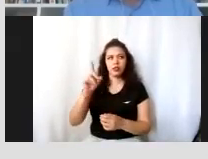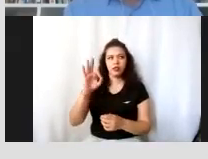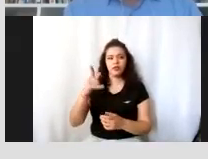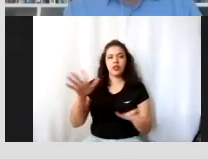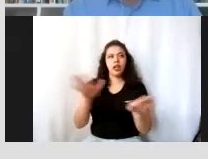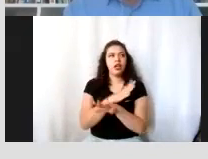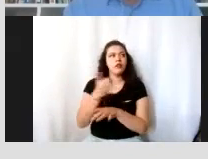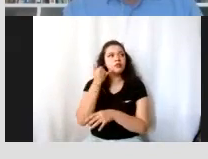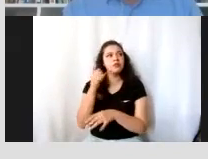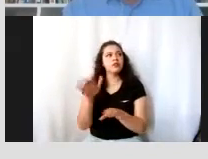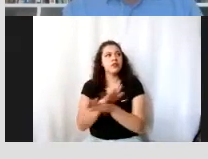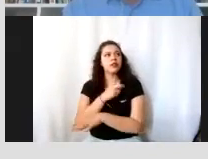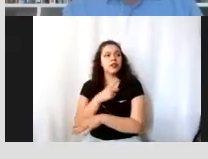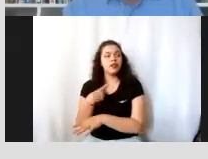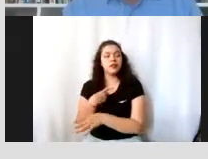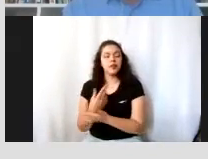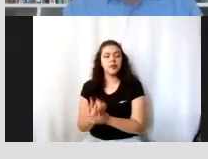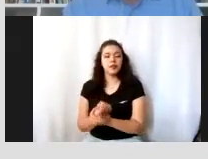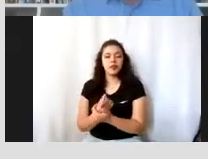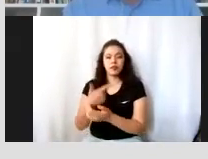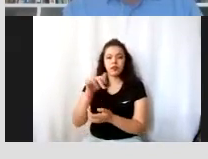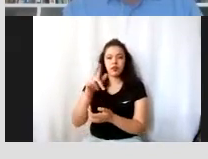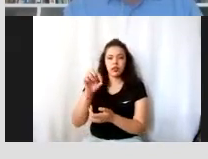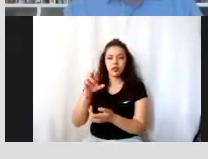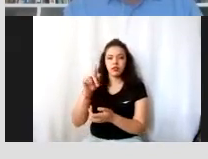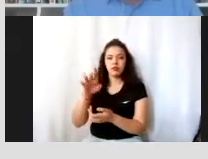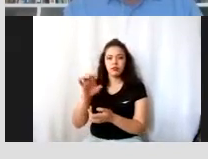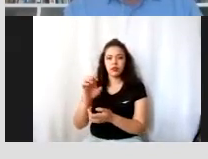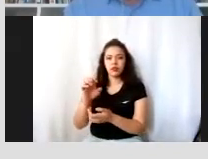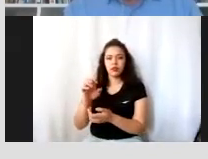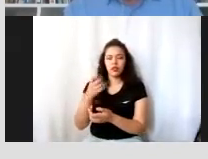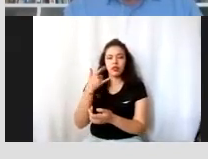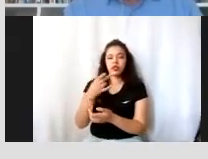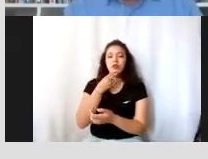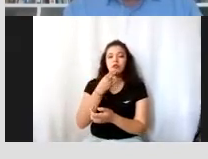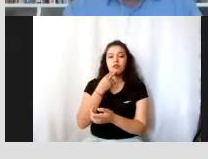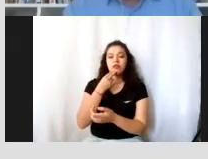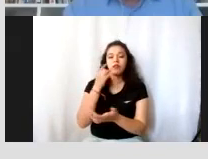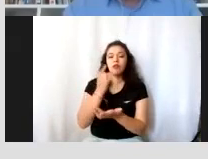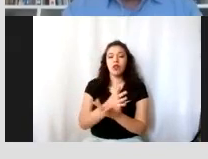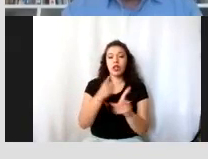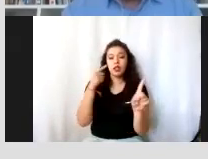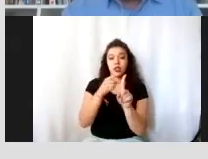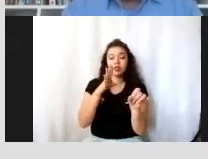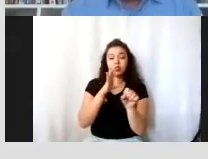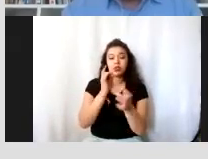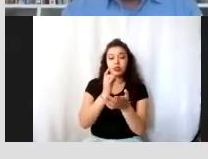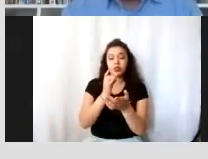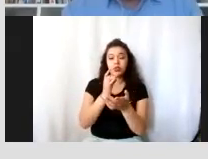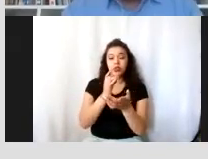celular. Ok. Guadalupe dice aquí, estos serán utilizados única y exclusivamente.